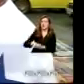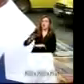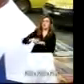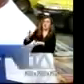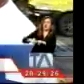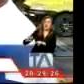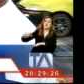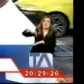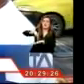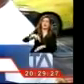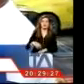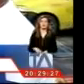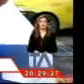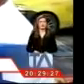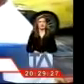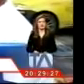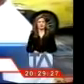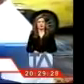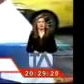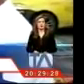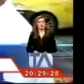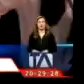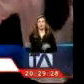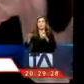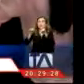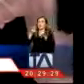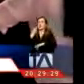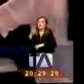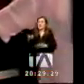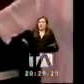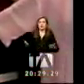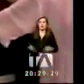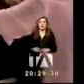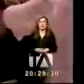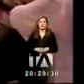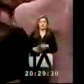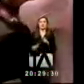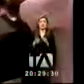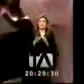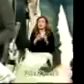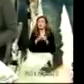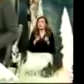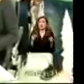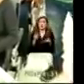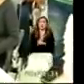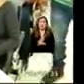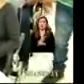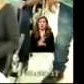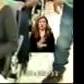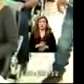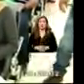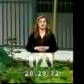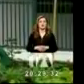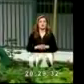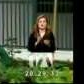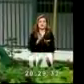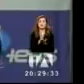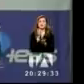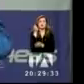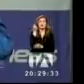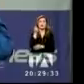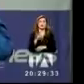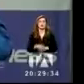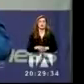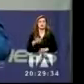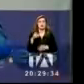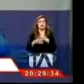porque le pregunté, y allá pues ya le dije que tanto preguntan. Y otros que se van acrecentando, a medida que se escucha más que el IES no tiene dinero. Un